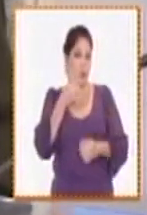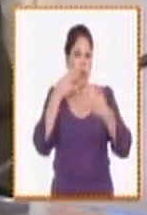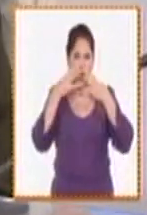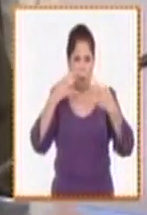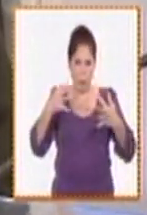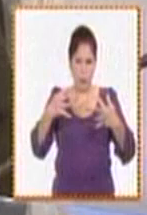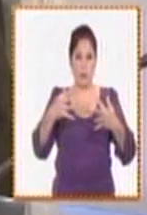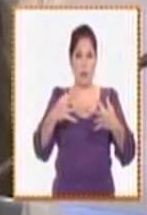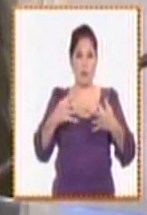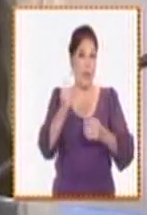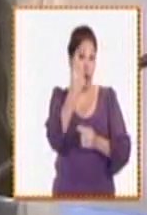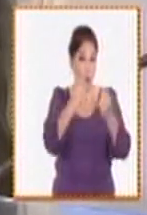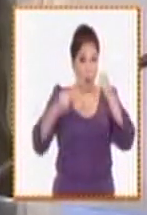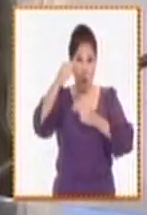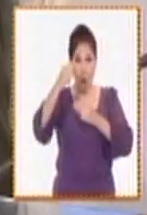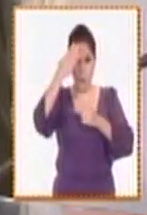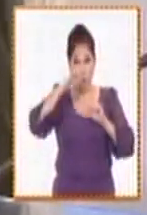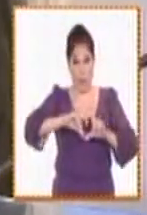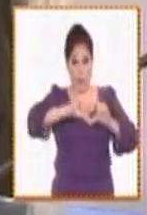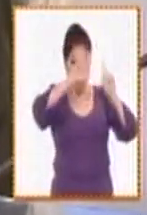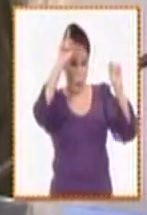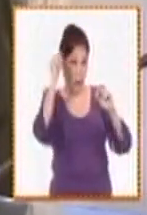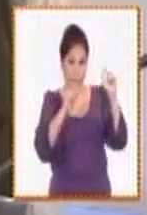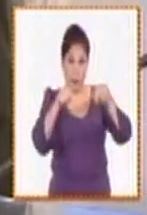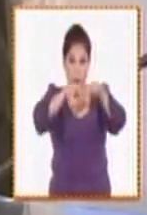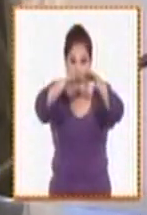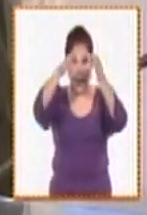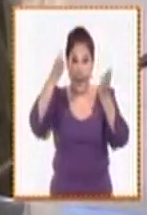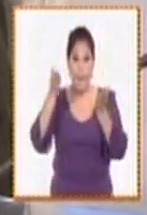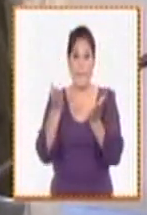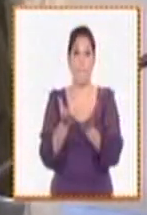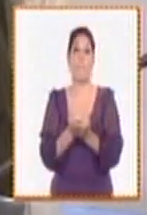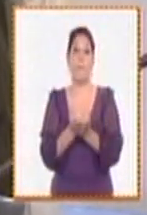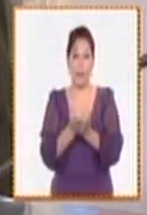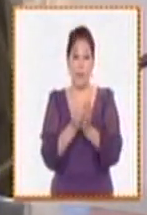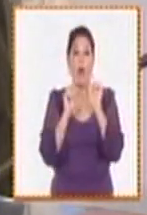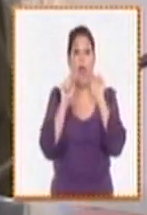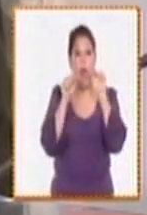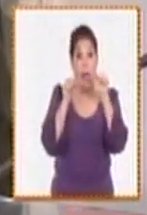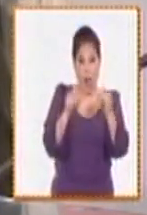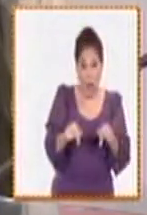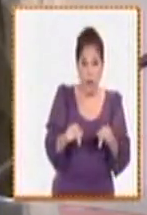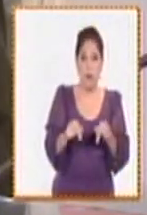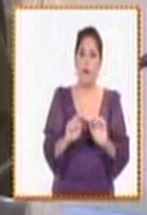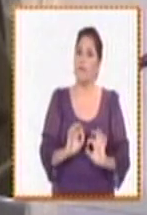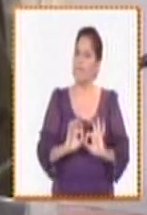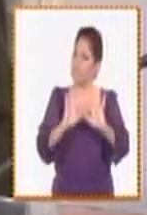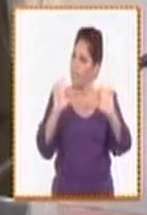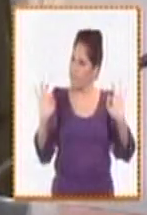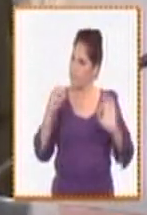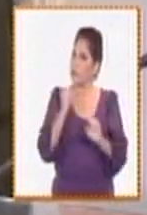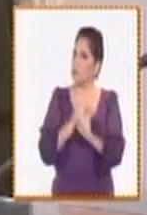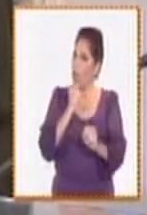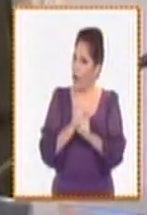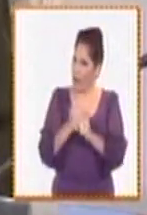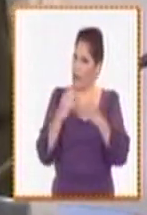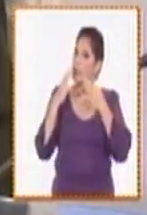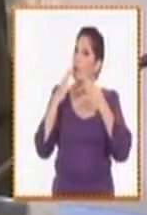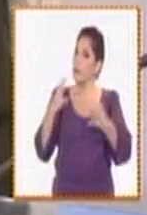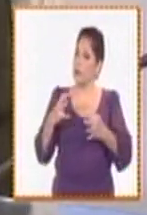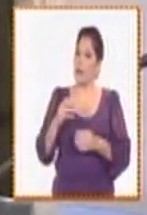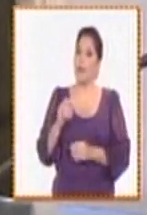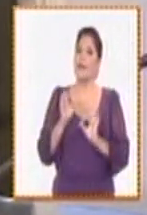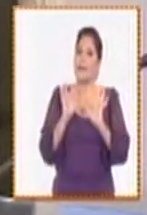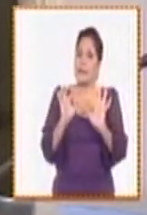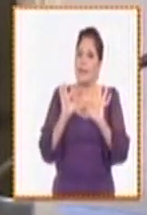que el único país en el mundo que cuenta las semillas somos nosotros. Es decir, de ahí la limpieza con que se trabaja en el